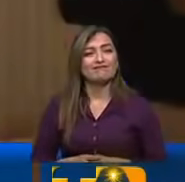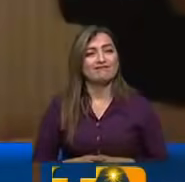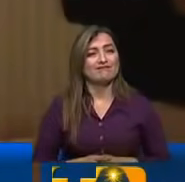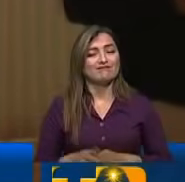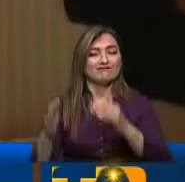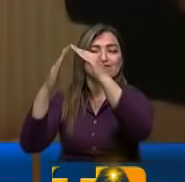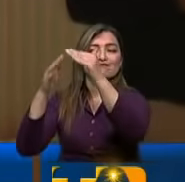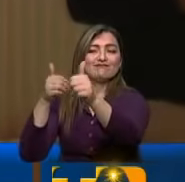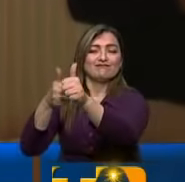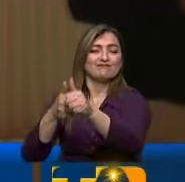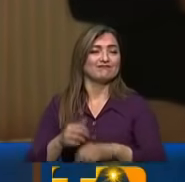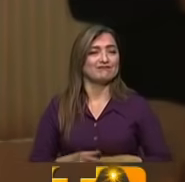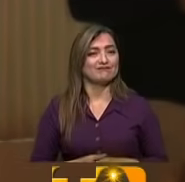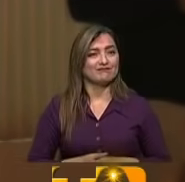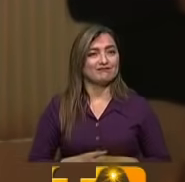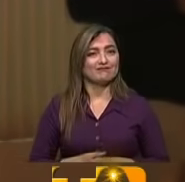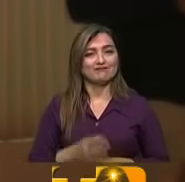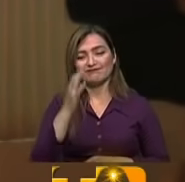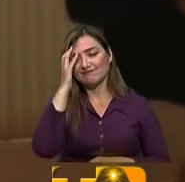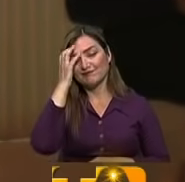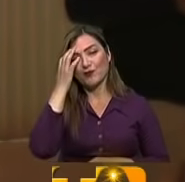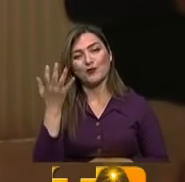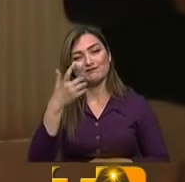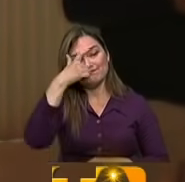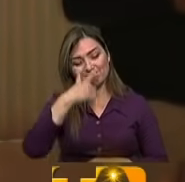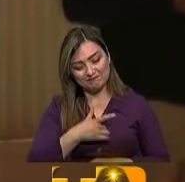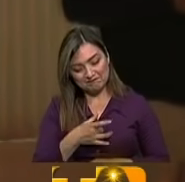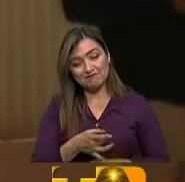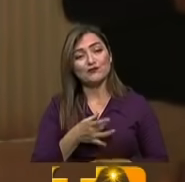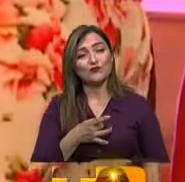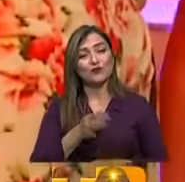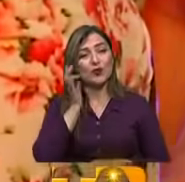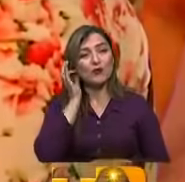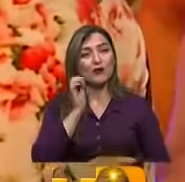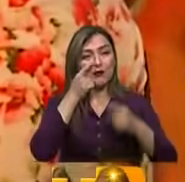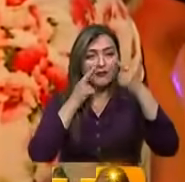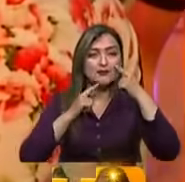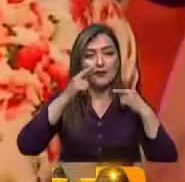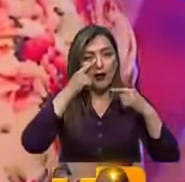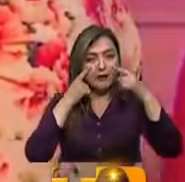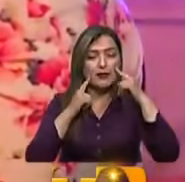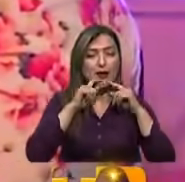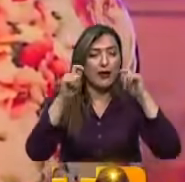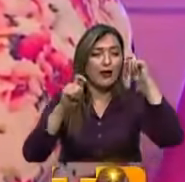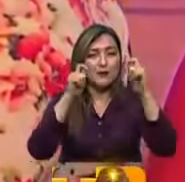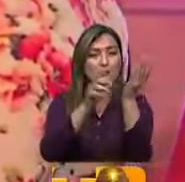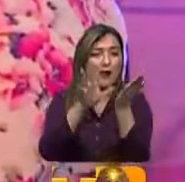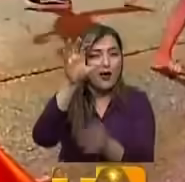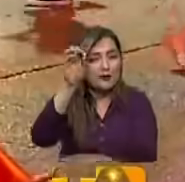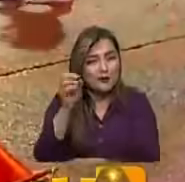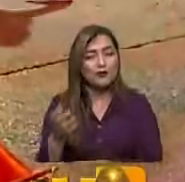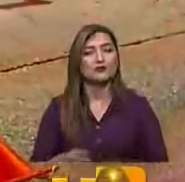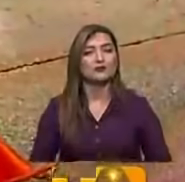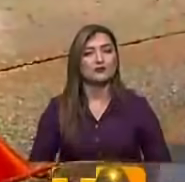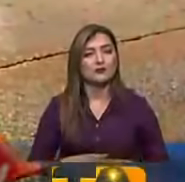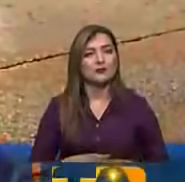en la esquina. Preocupada y también, bueno, como ser humano me duele mucho ver a la chica cómo lloró. Gritaba y decía, mi hermano, mi hermano.